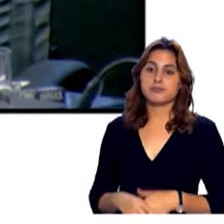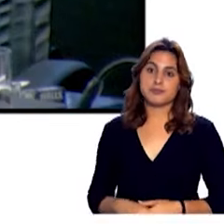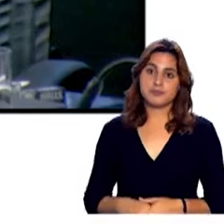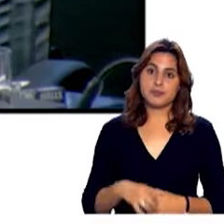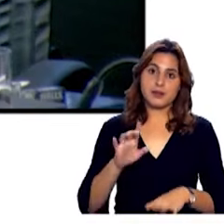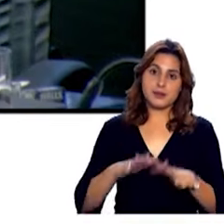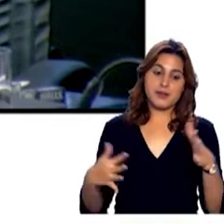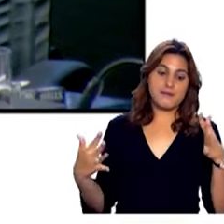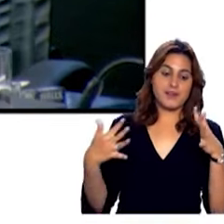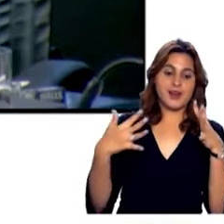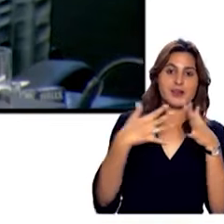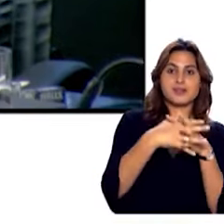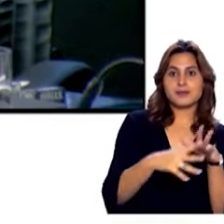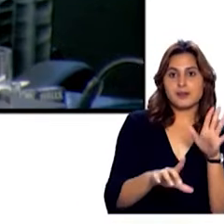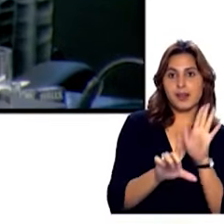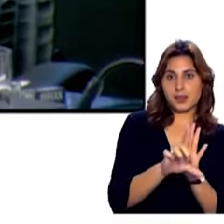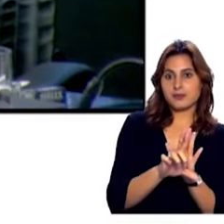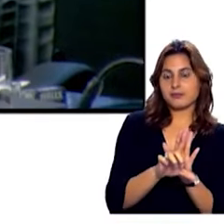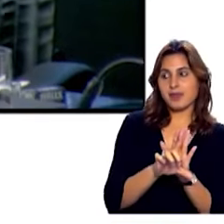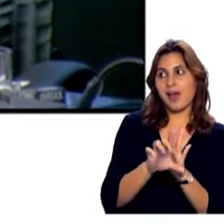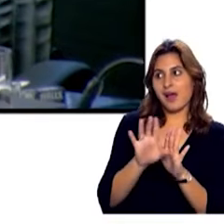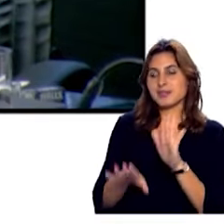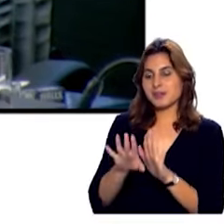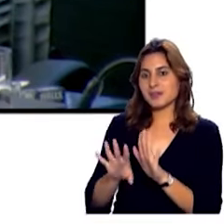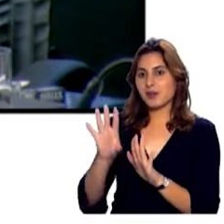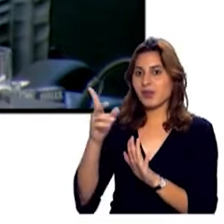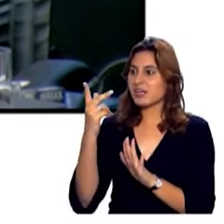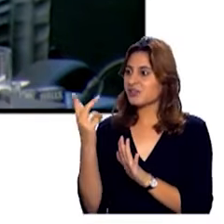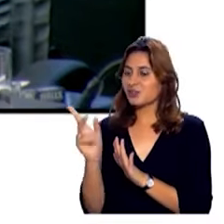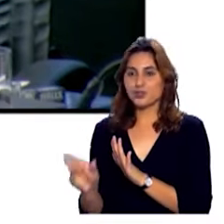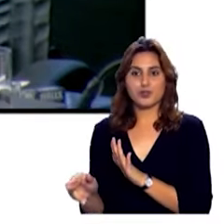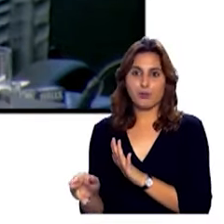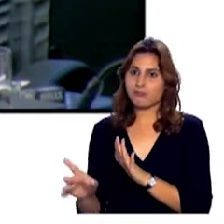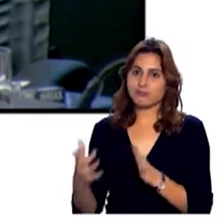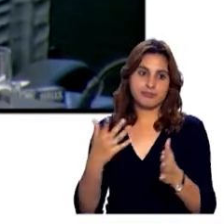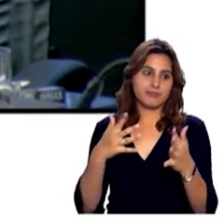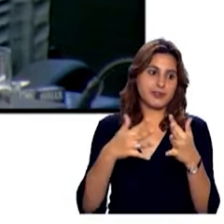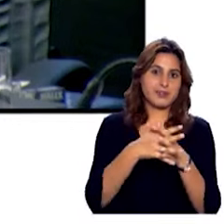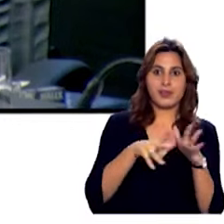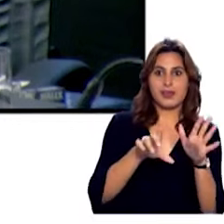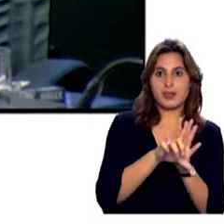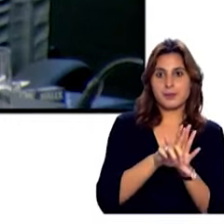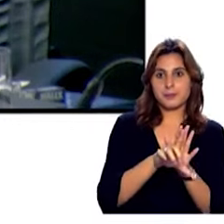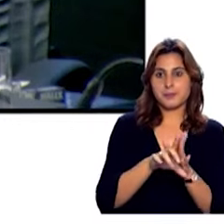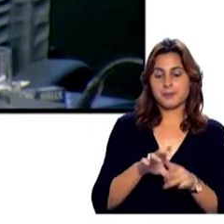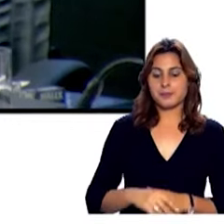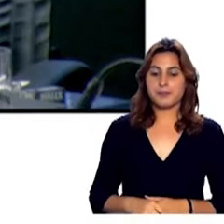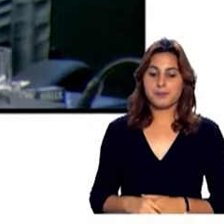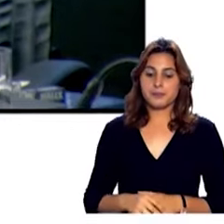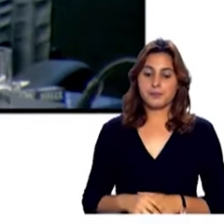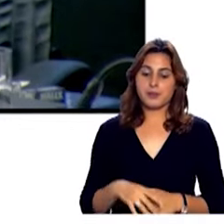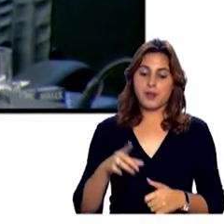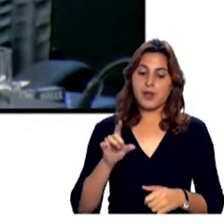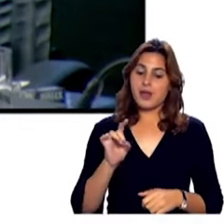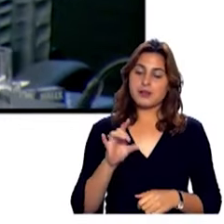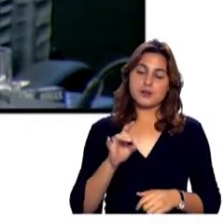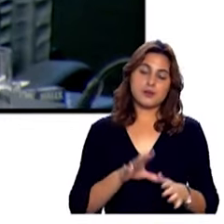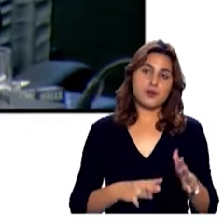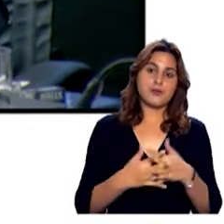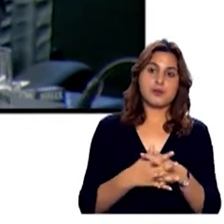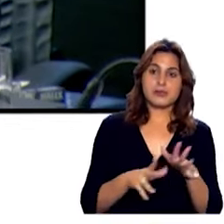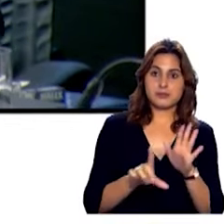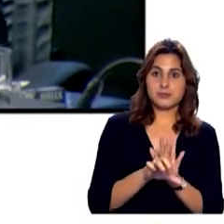estrictos no puede decir no también es infracción de le la infracción constitucional no hemos